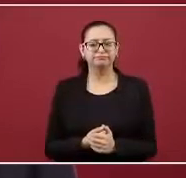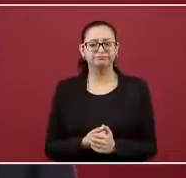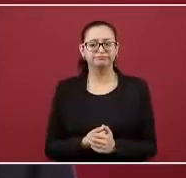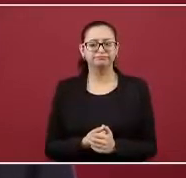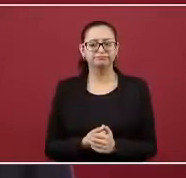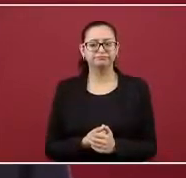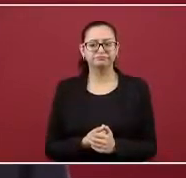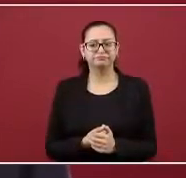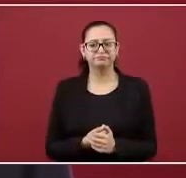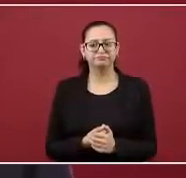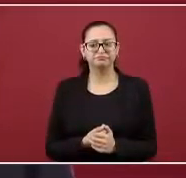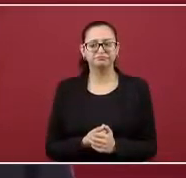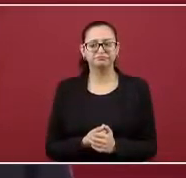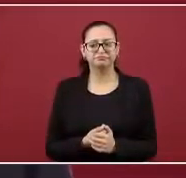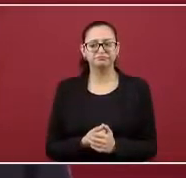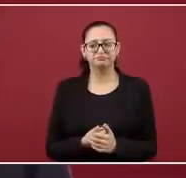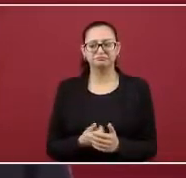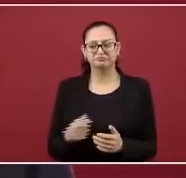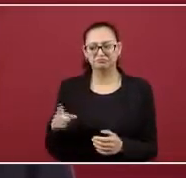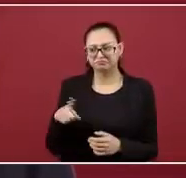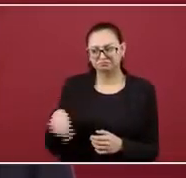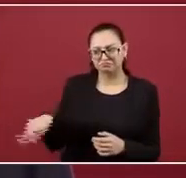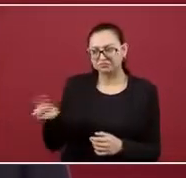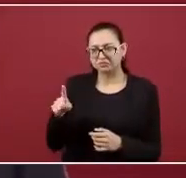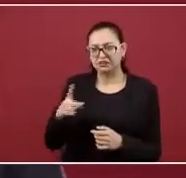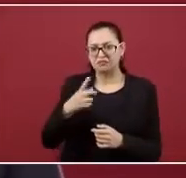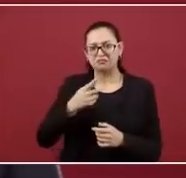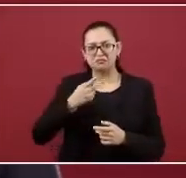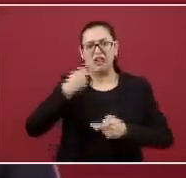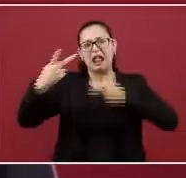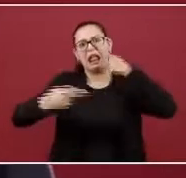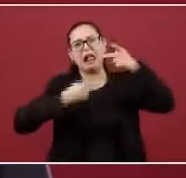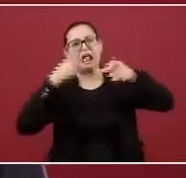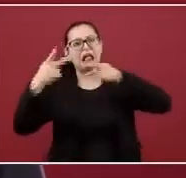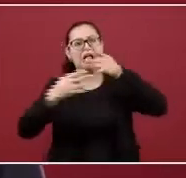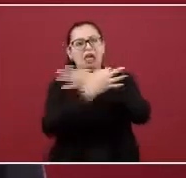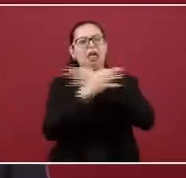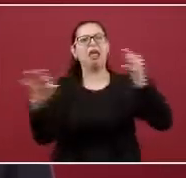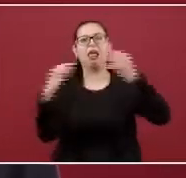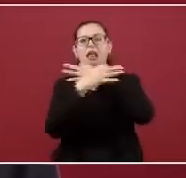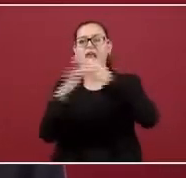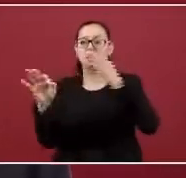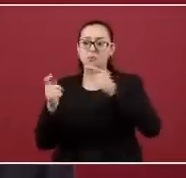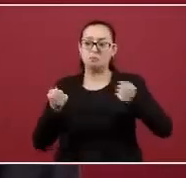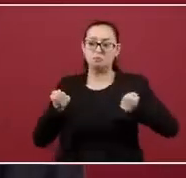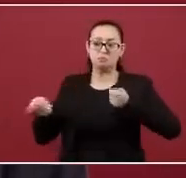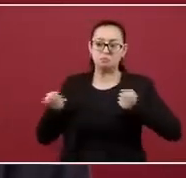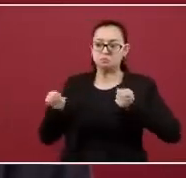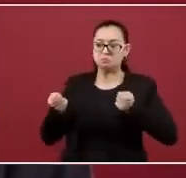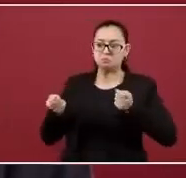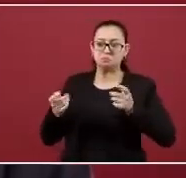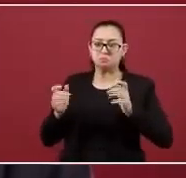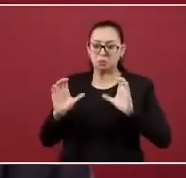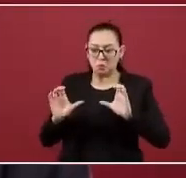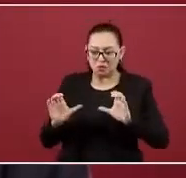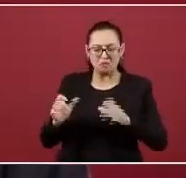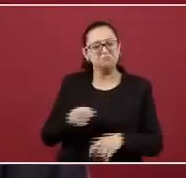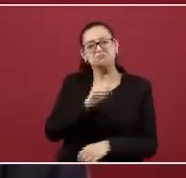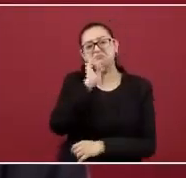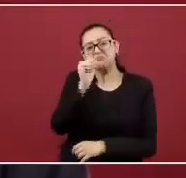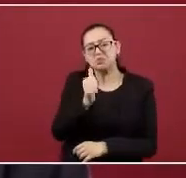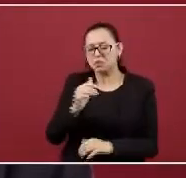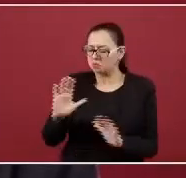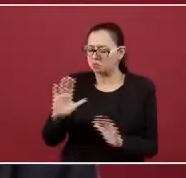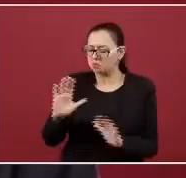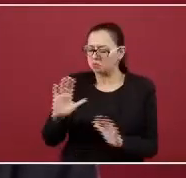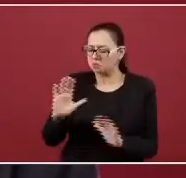no están midiendo sus palabras, pero también son libres, ¿eh?